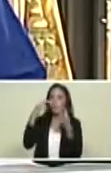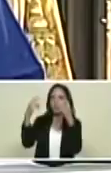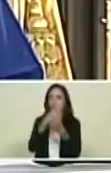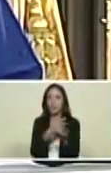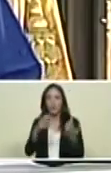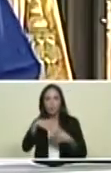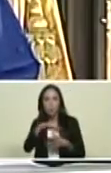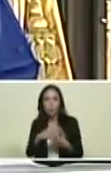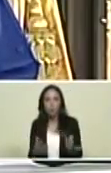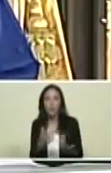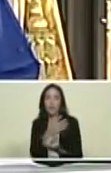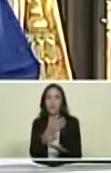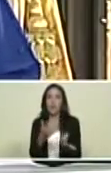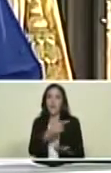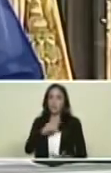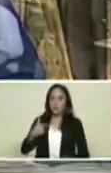Estado